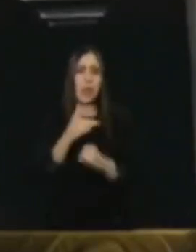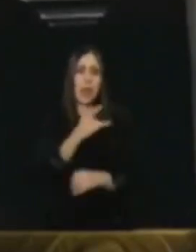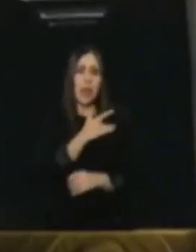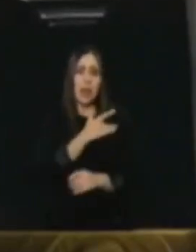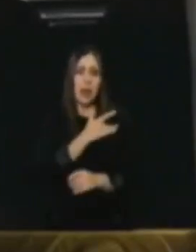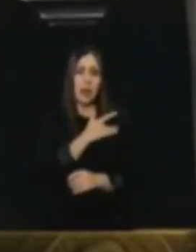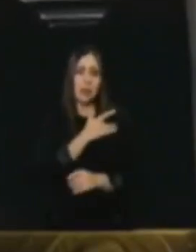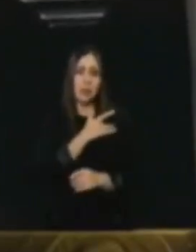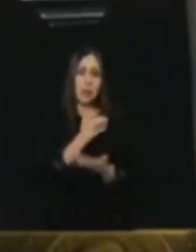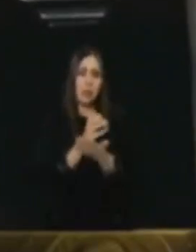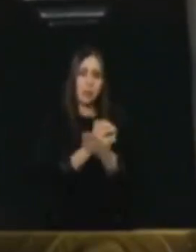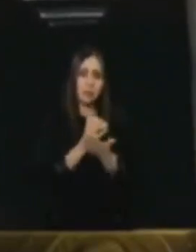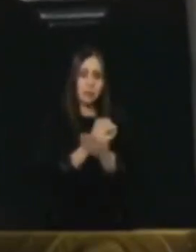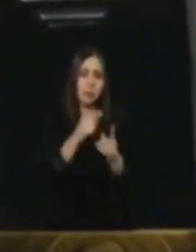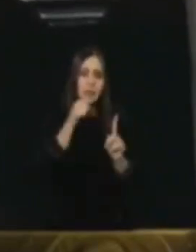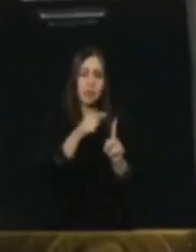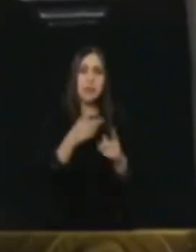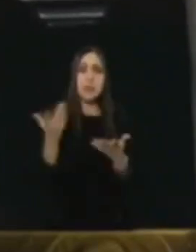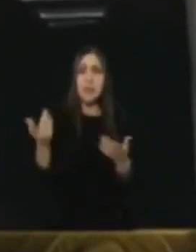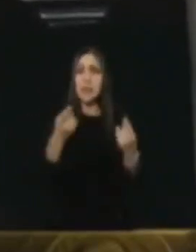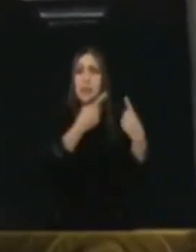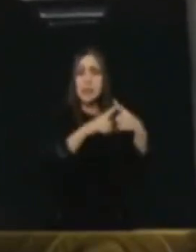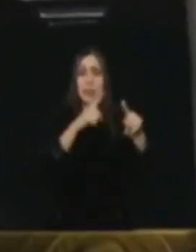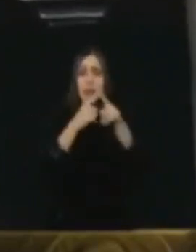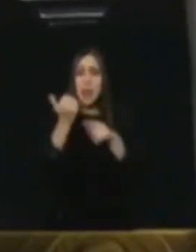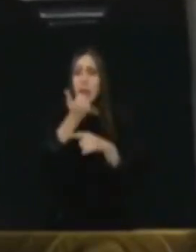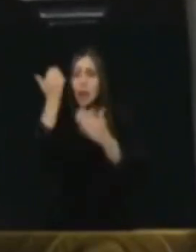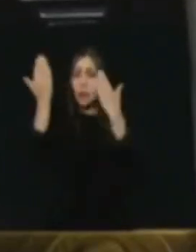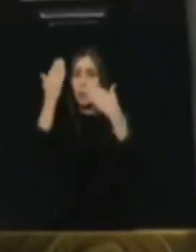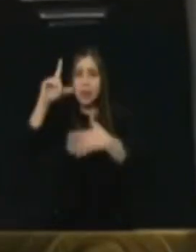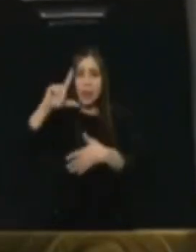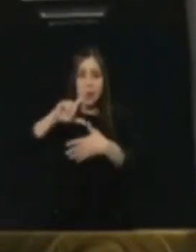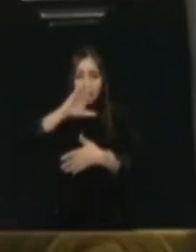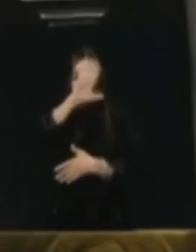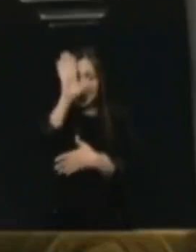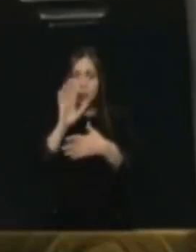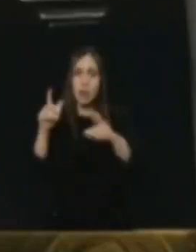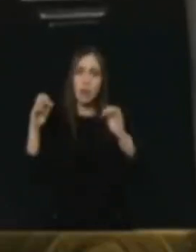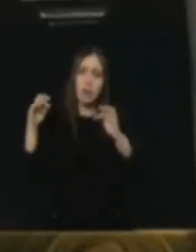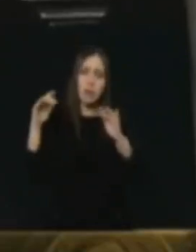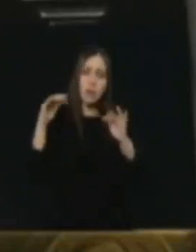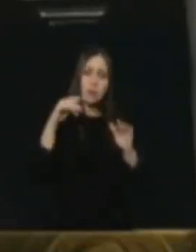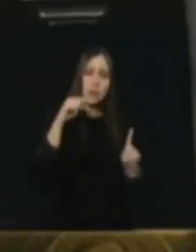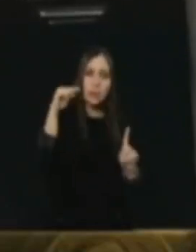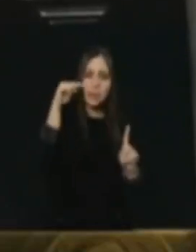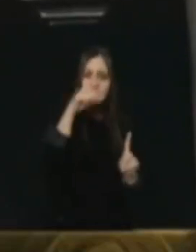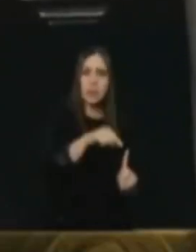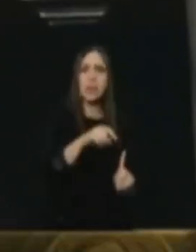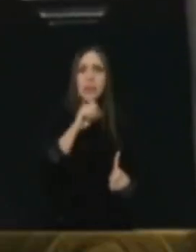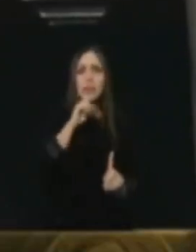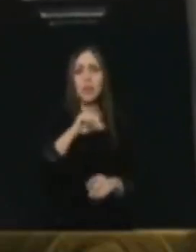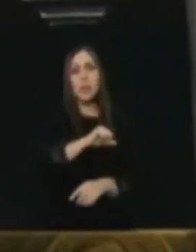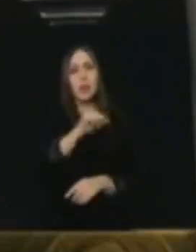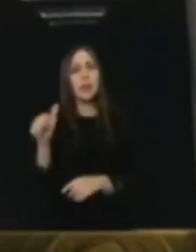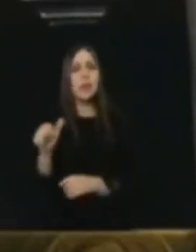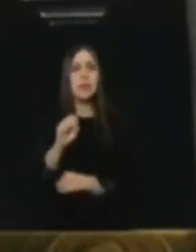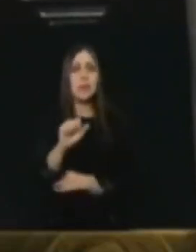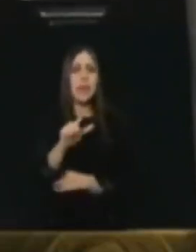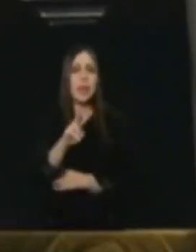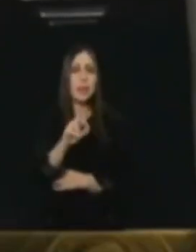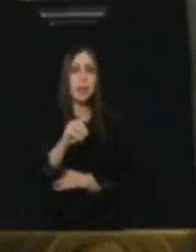toda América Latina, así como al doctor Salvador Subirán, quien combatió el hambre con